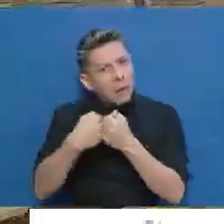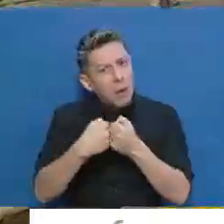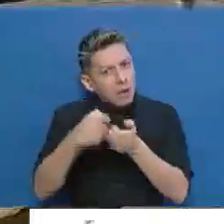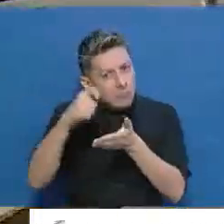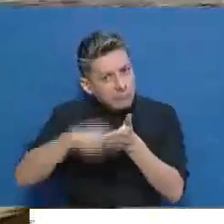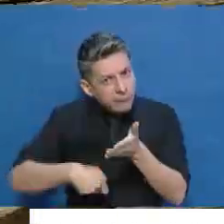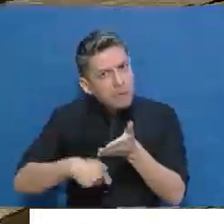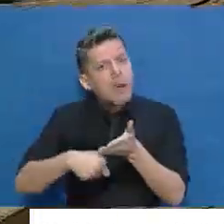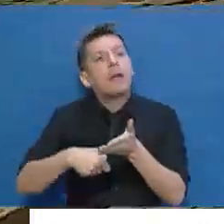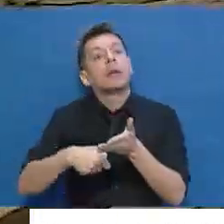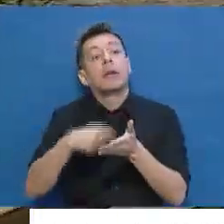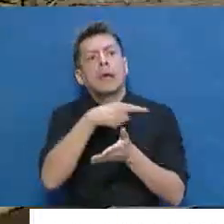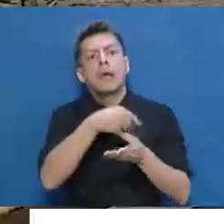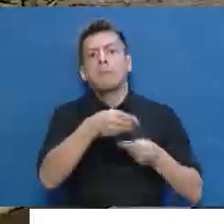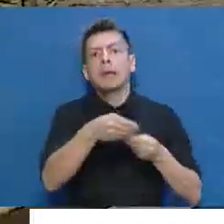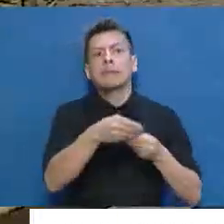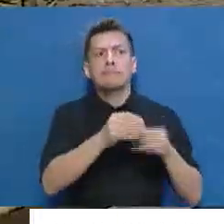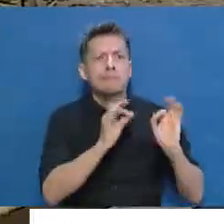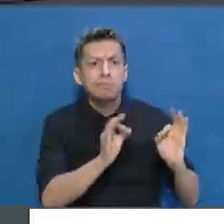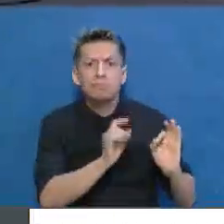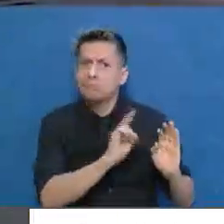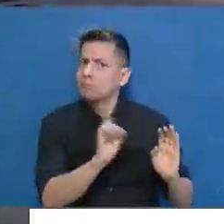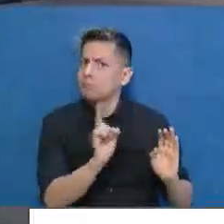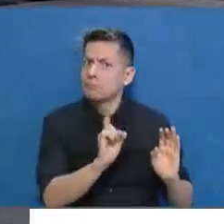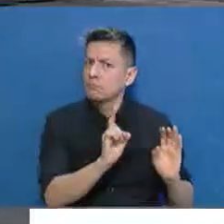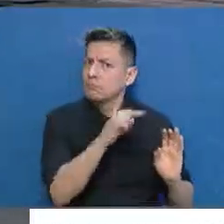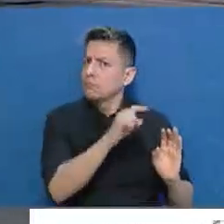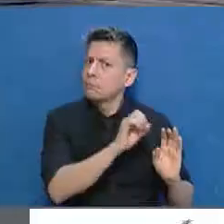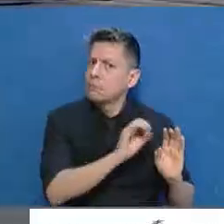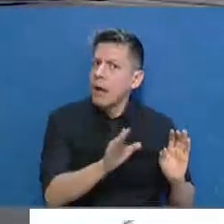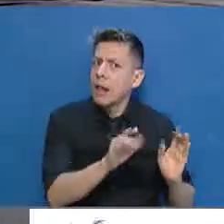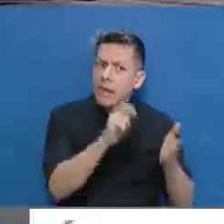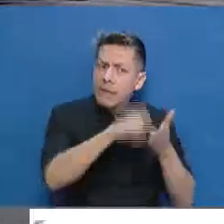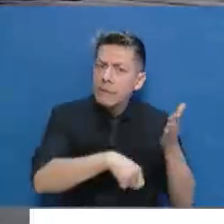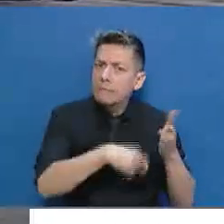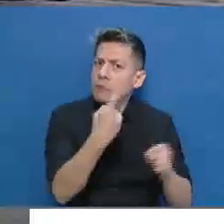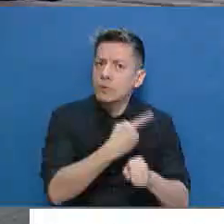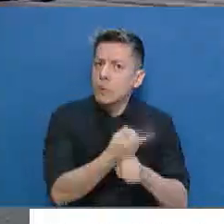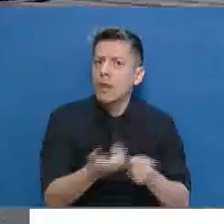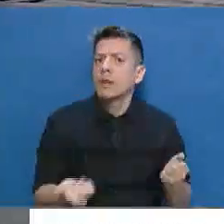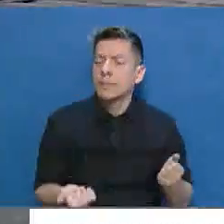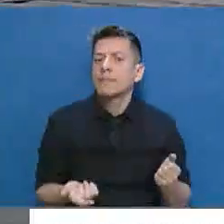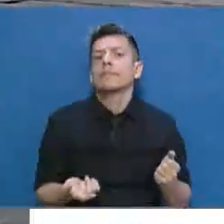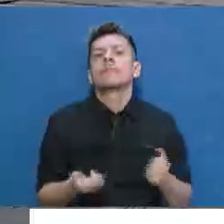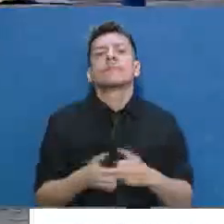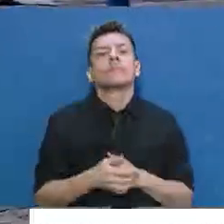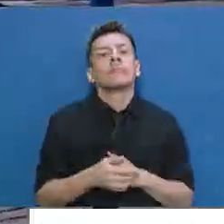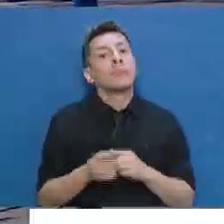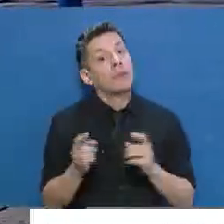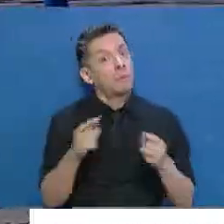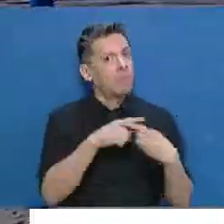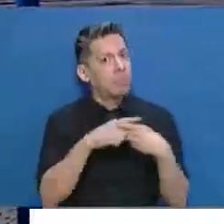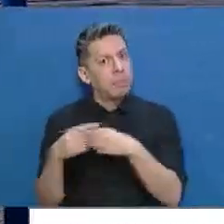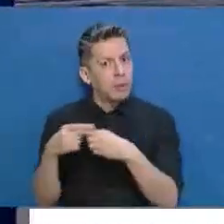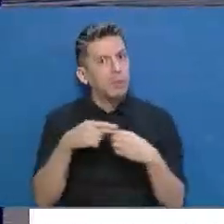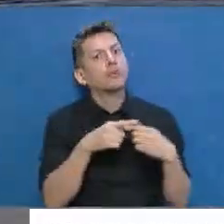para justamente participar. Tenía inhibida justamente la firma. Esta semana la polémica que se suma es que desde la Liga